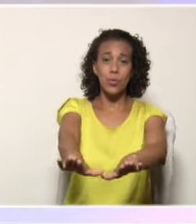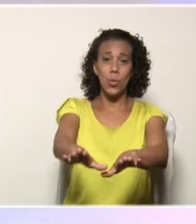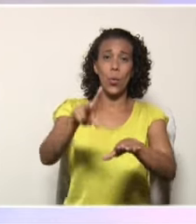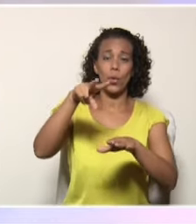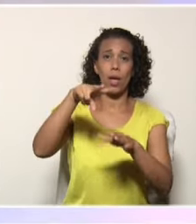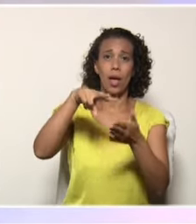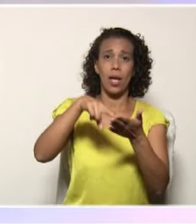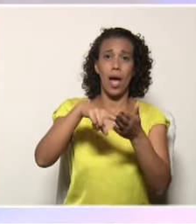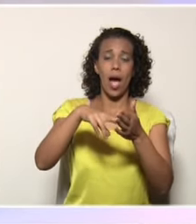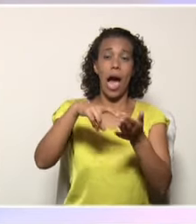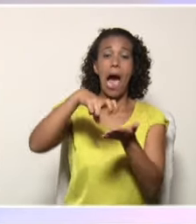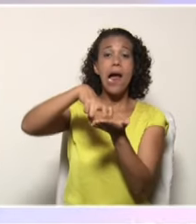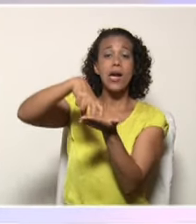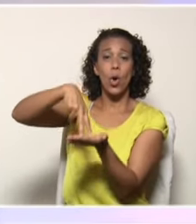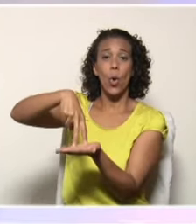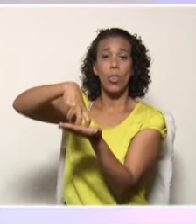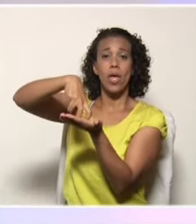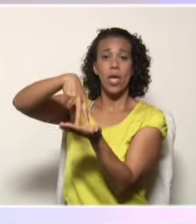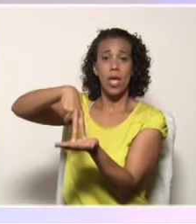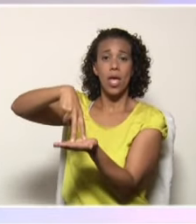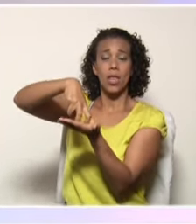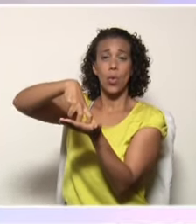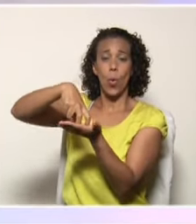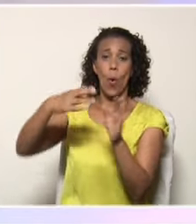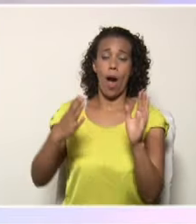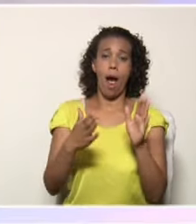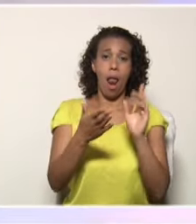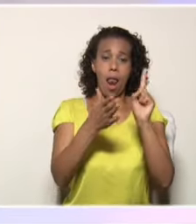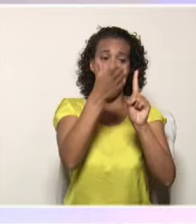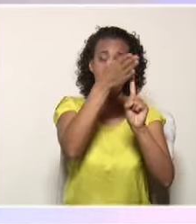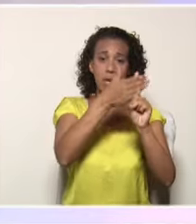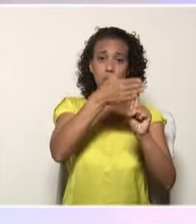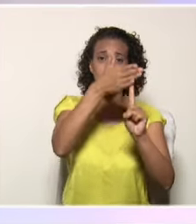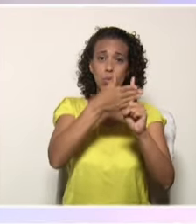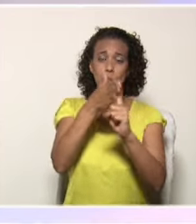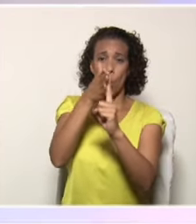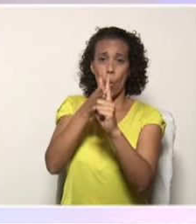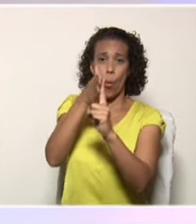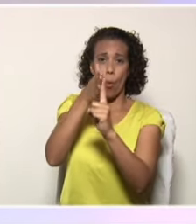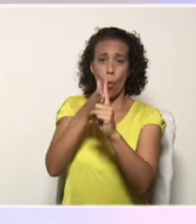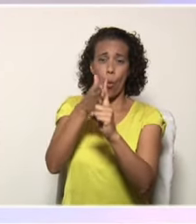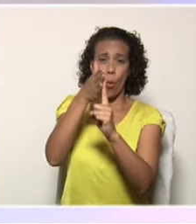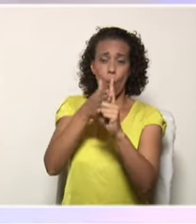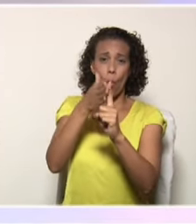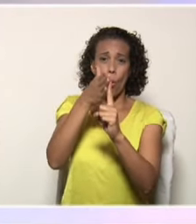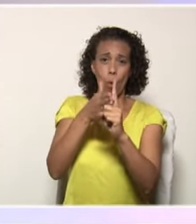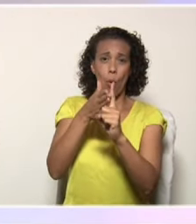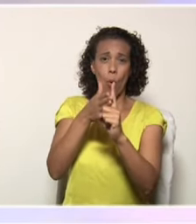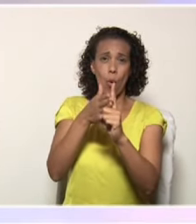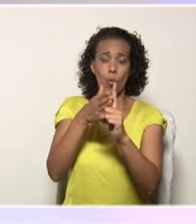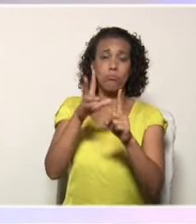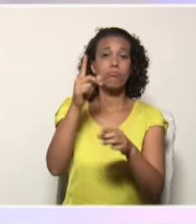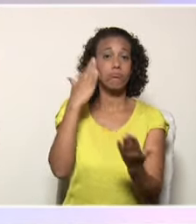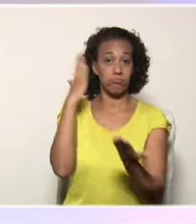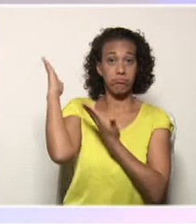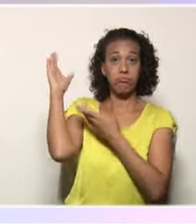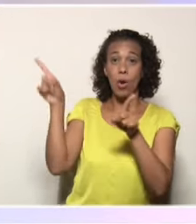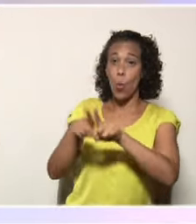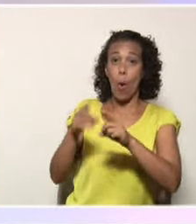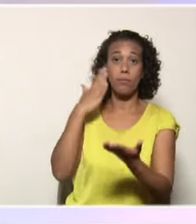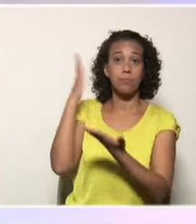a flexionar mis rodillas manteniendo mi espalda en posición erguida, bajando y